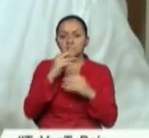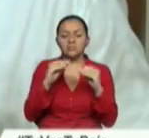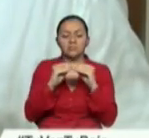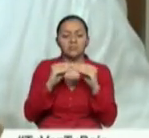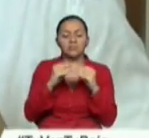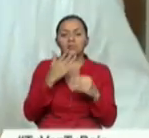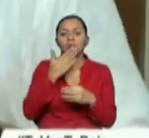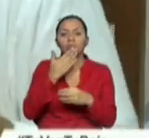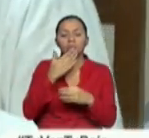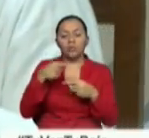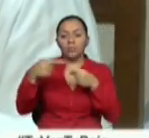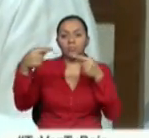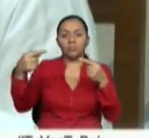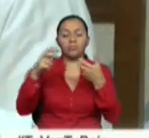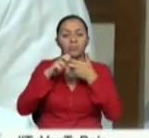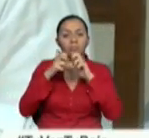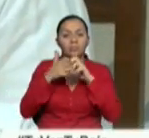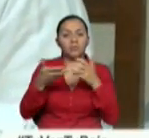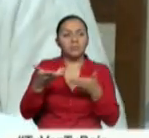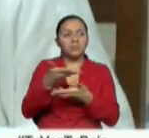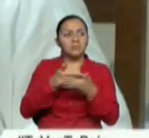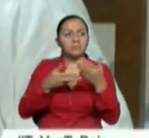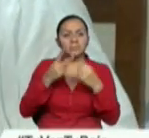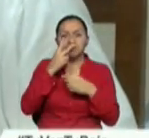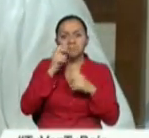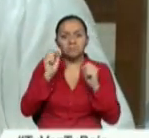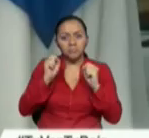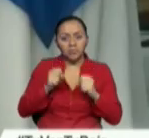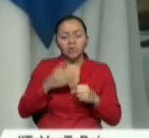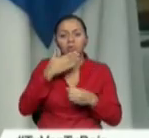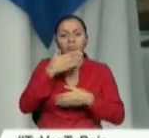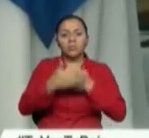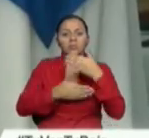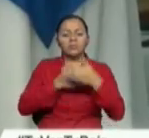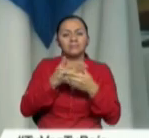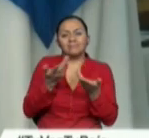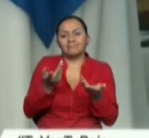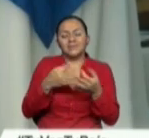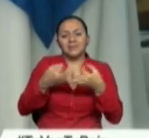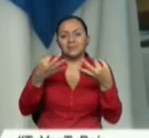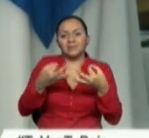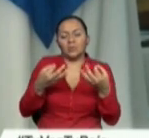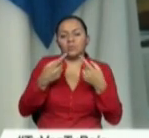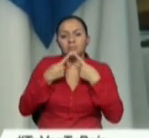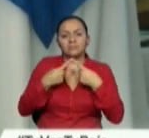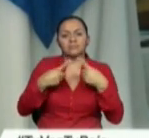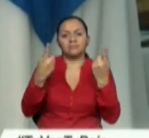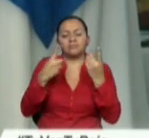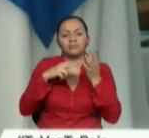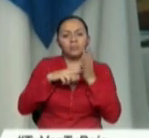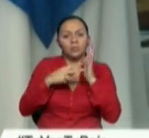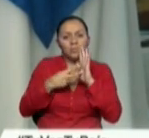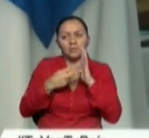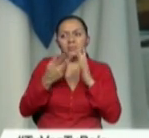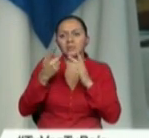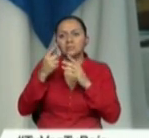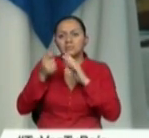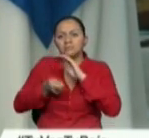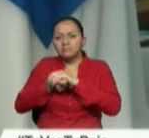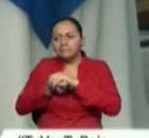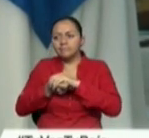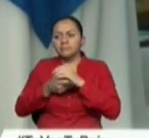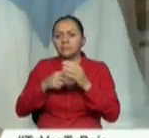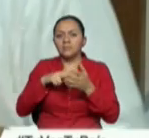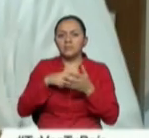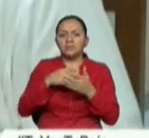oposición no hubiera podido ser posible no hubiera sucedido si no existieran pues estos paraísos Fiscales y estas cuentas secretas